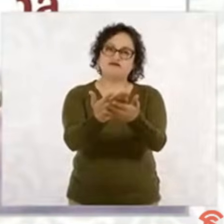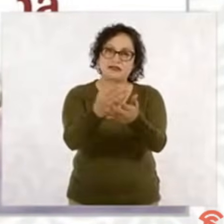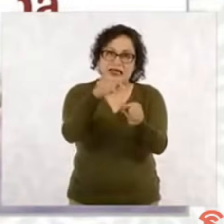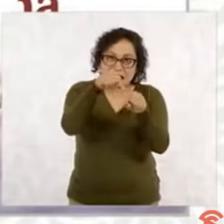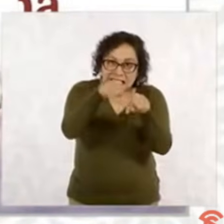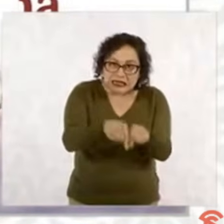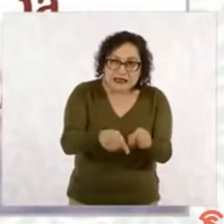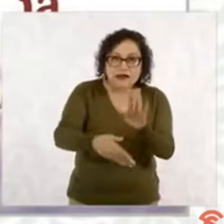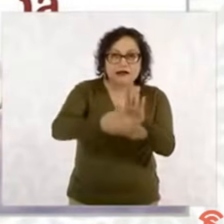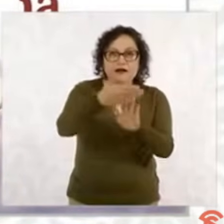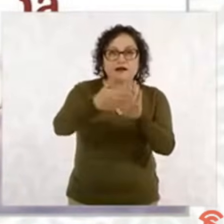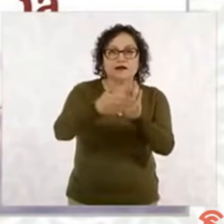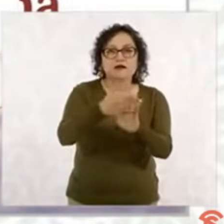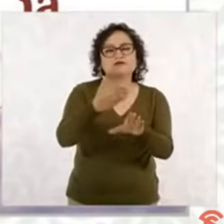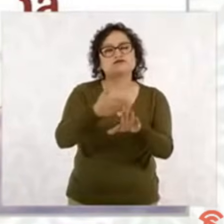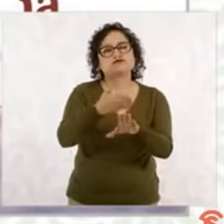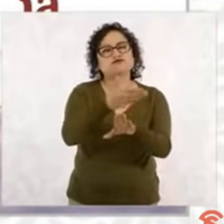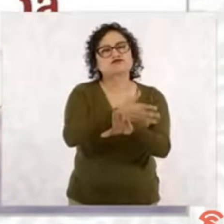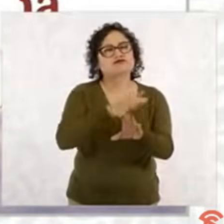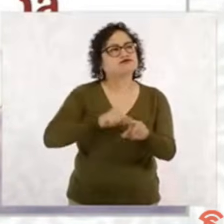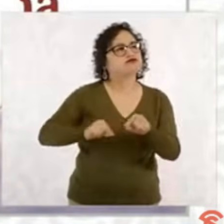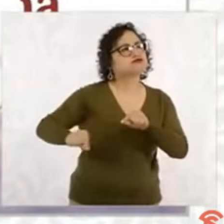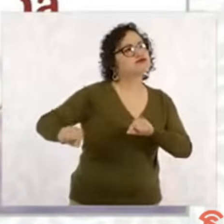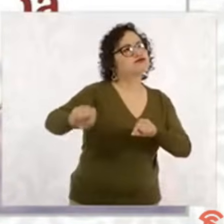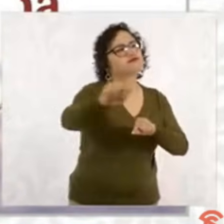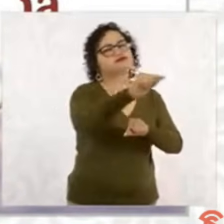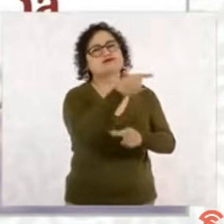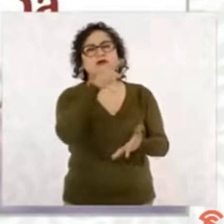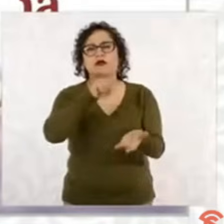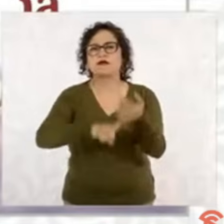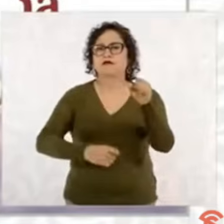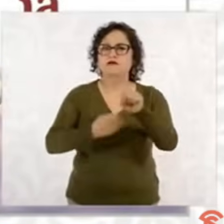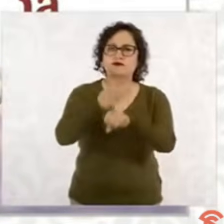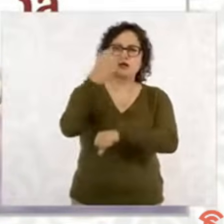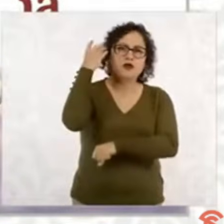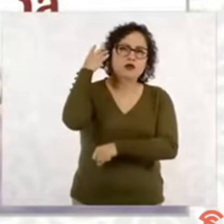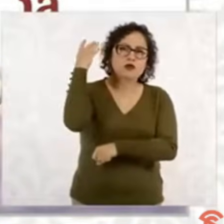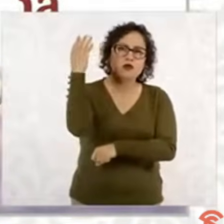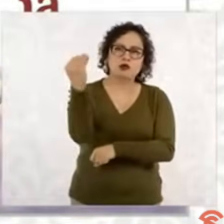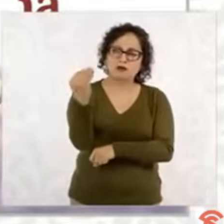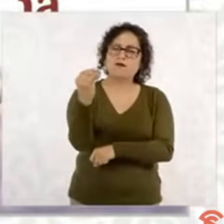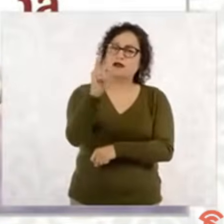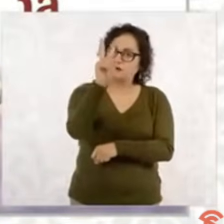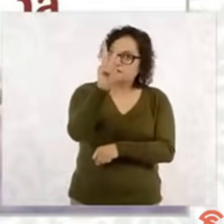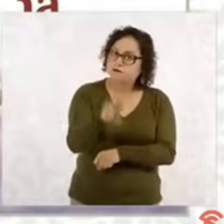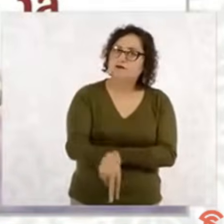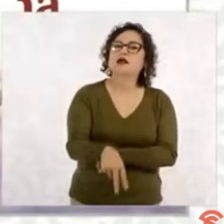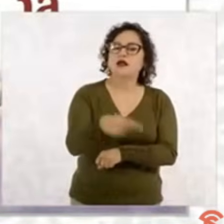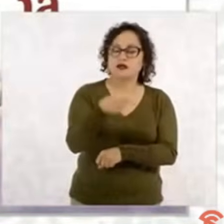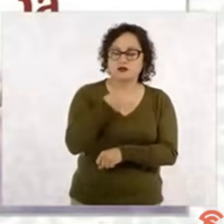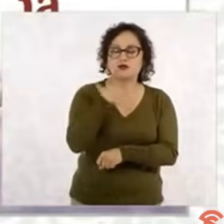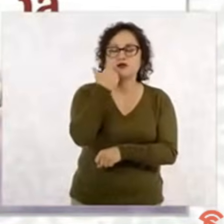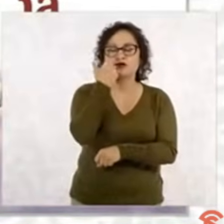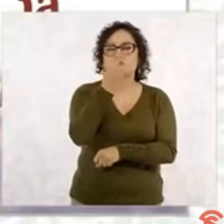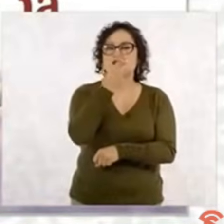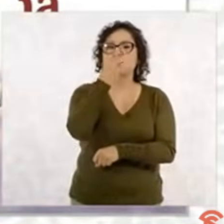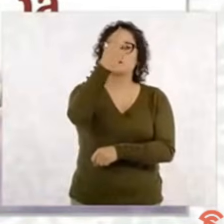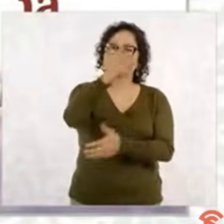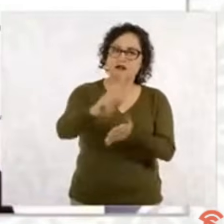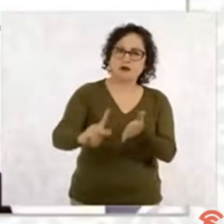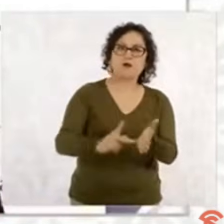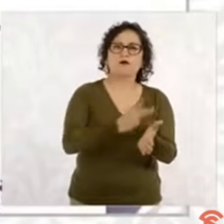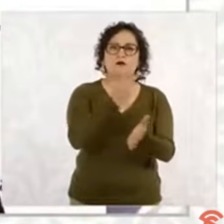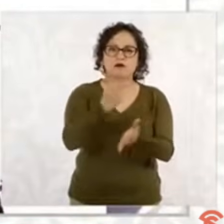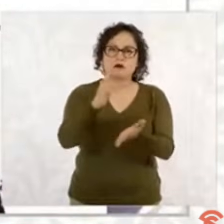ha respaldado a las y los colimenses, al pueblo de Colima, quiero insistir en el agradecimiento profundo